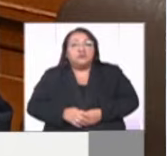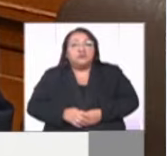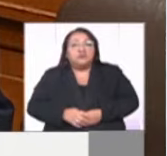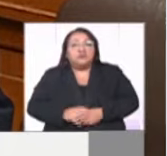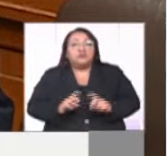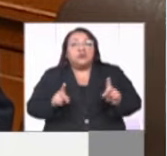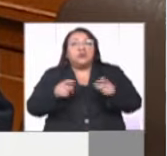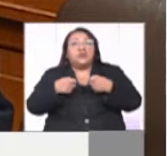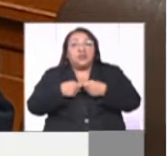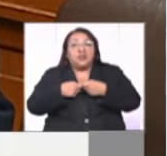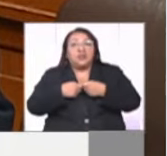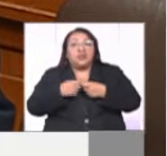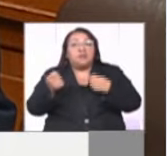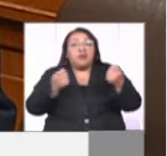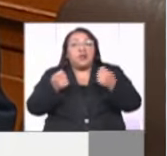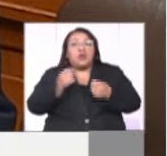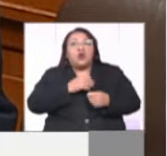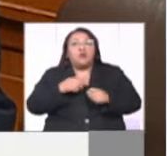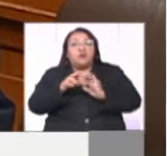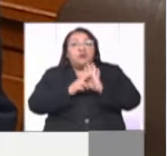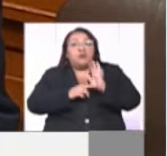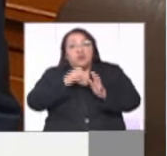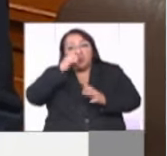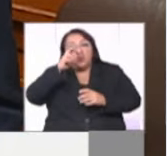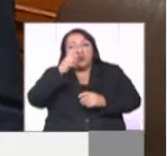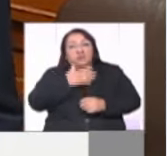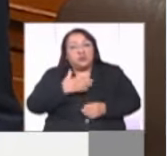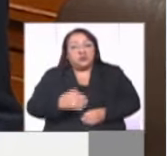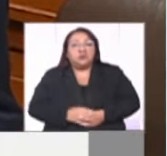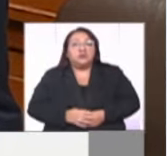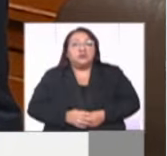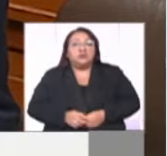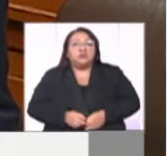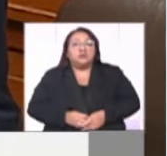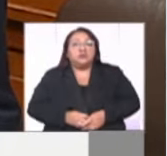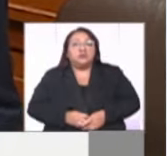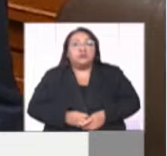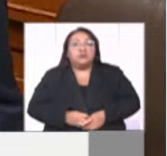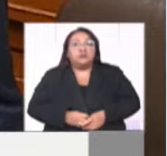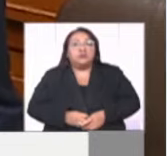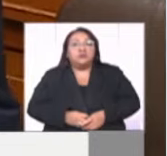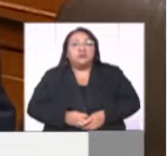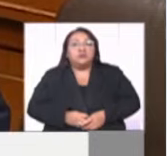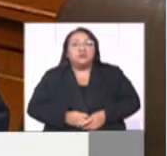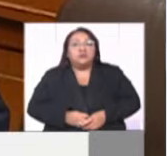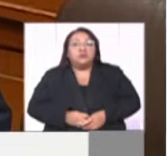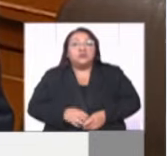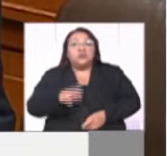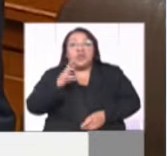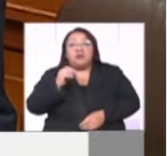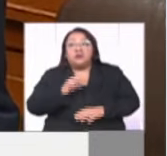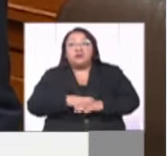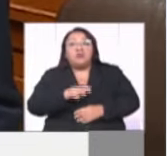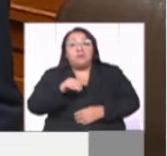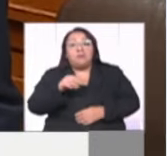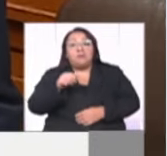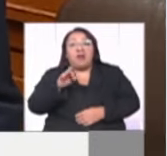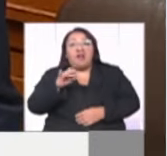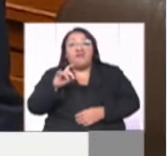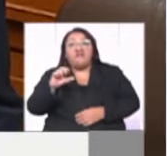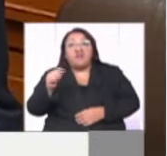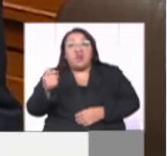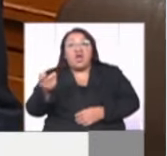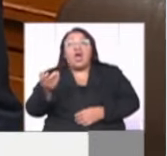pero que lo maneje el gobierno regional del Cusco, presidente. Si hablamos de mafia, presidente, que lo demuestren acá